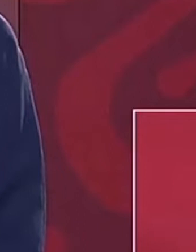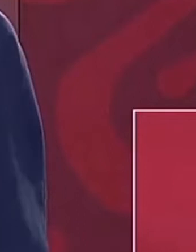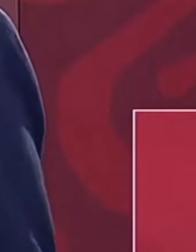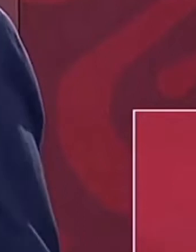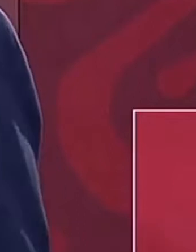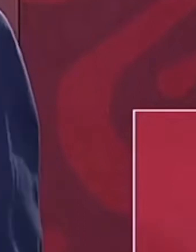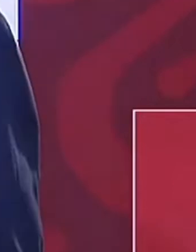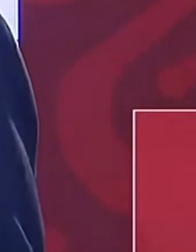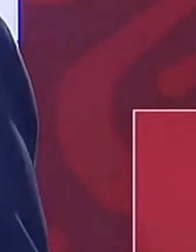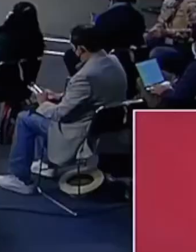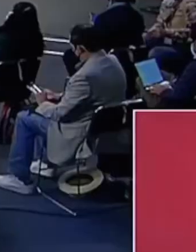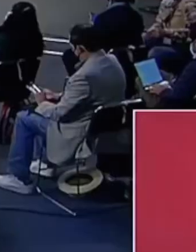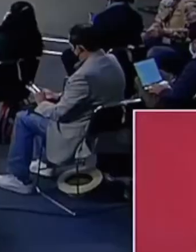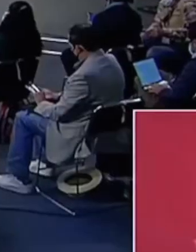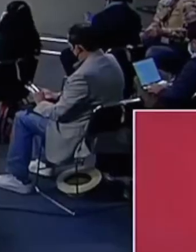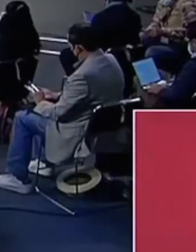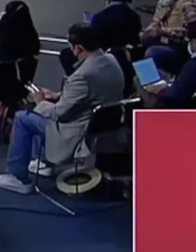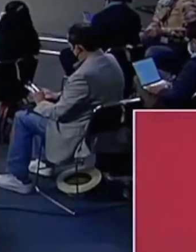¡Qué barbaridad! Es ingobernable